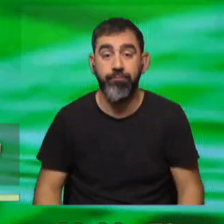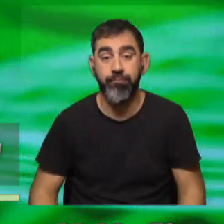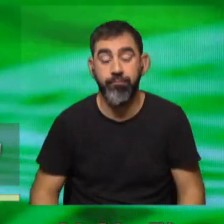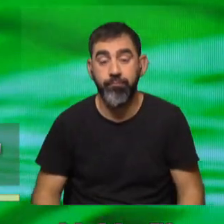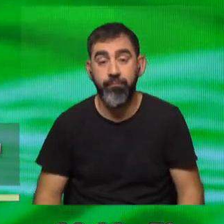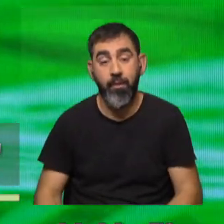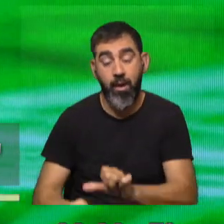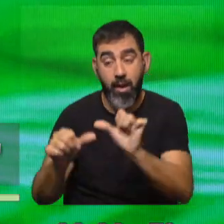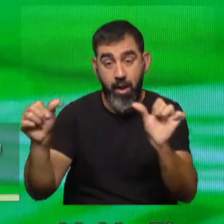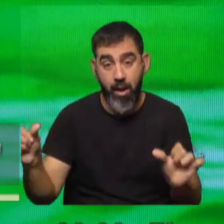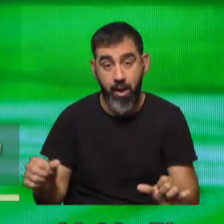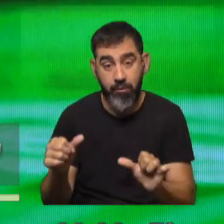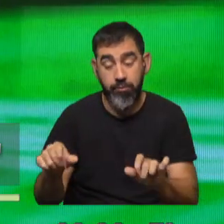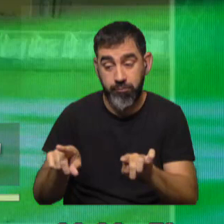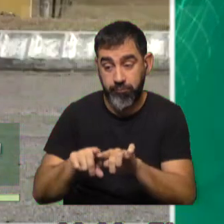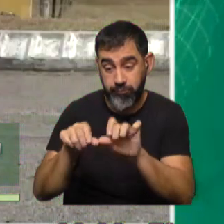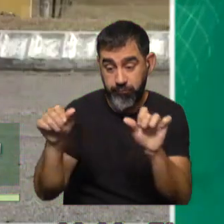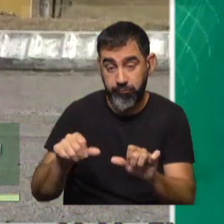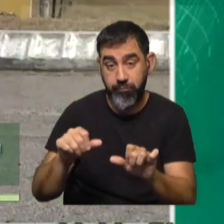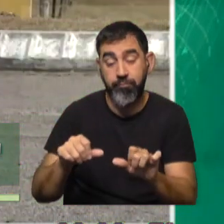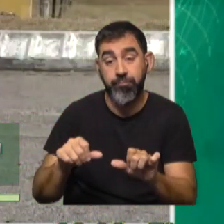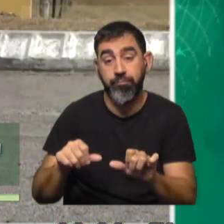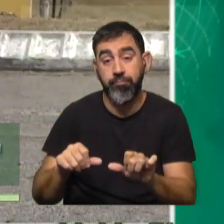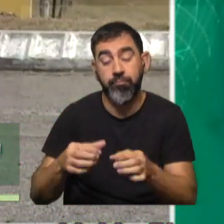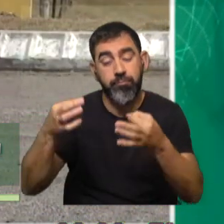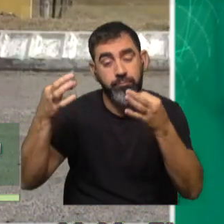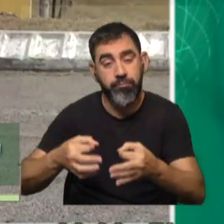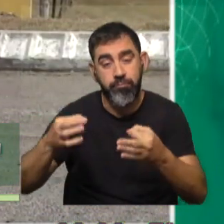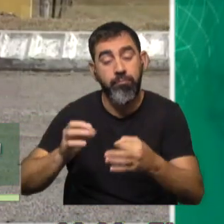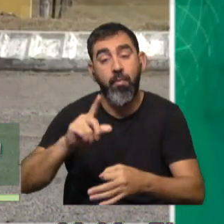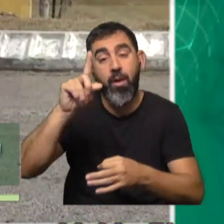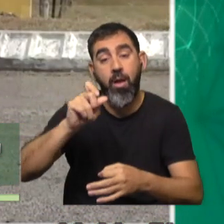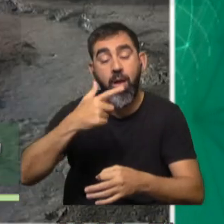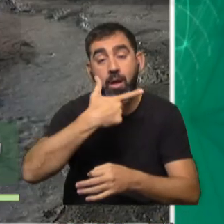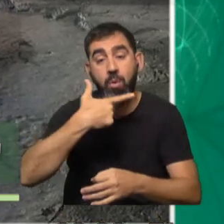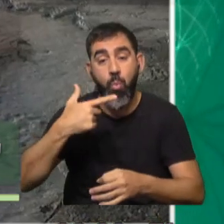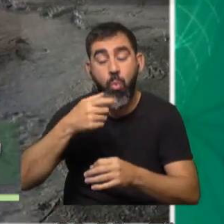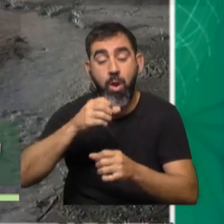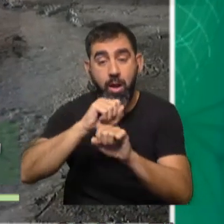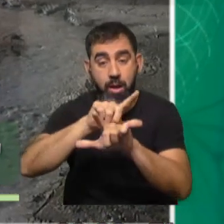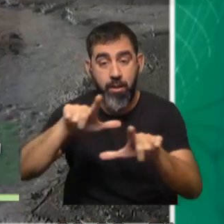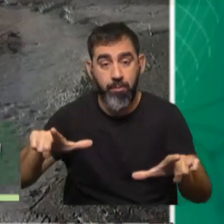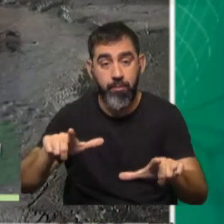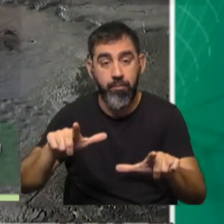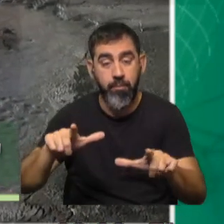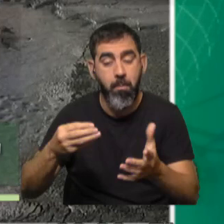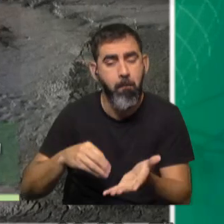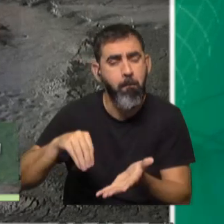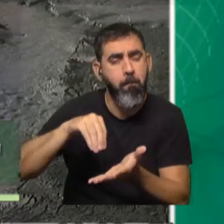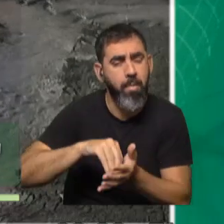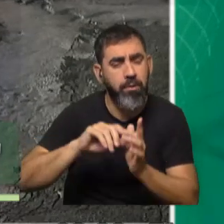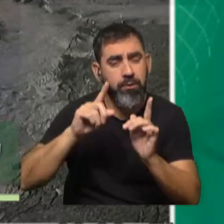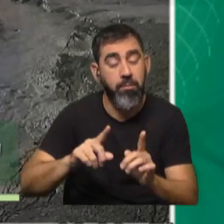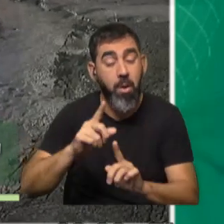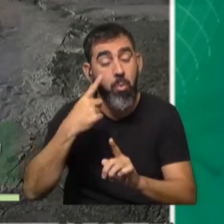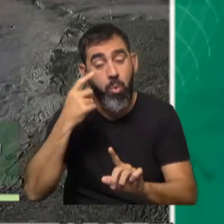acciones que podían ser las que se tomaron más otras para asegurar el suministro de agua potable y a qué hora agregar otra más que ha pasado totalmente